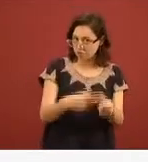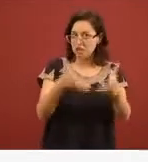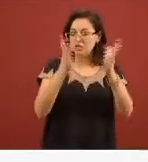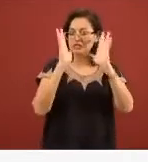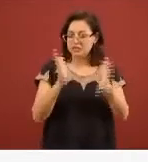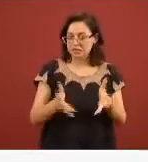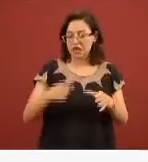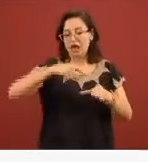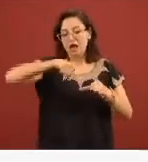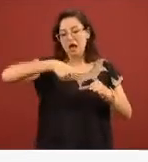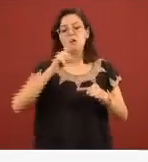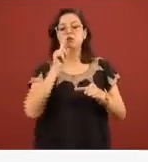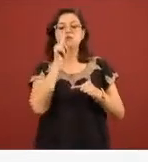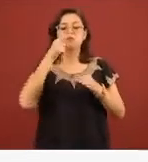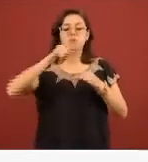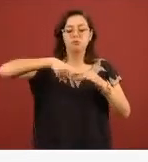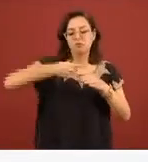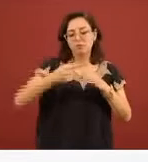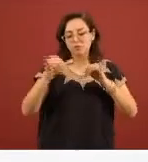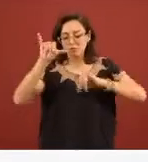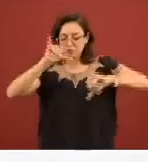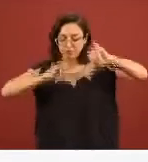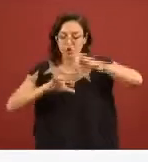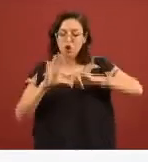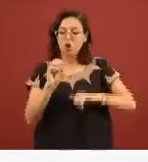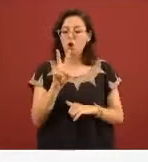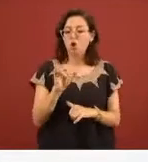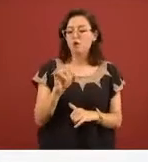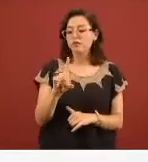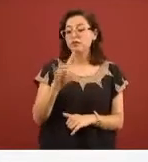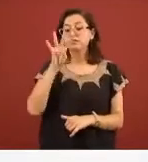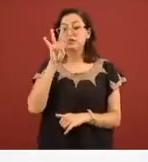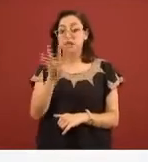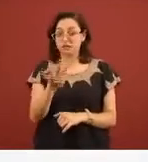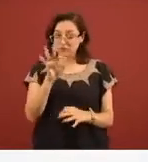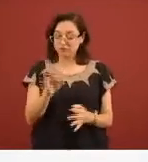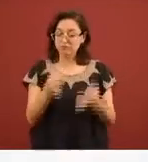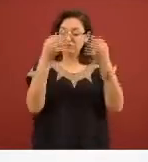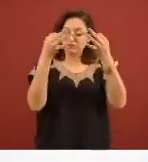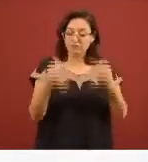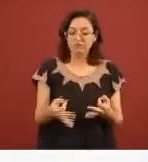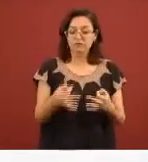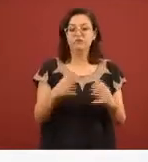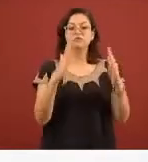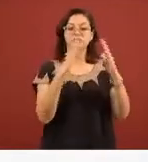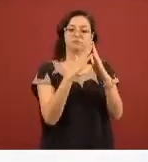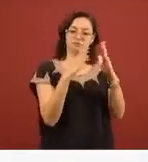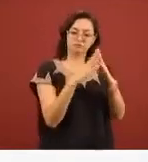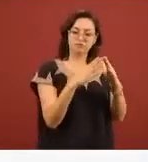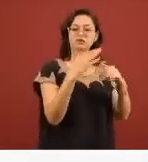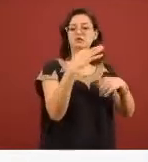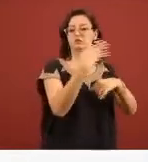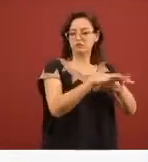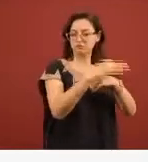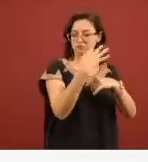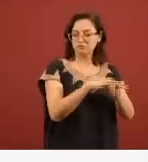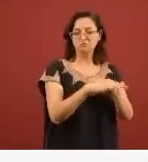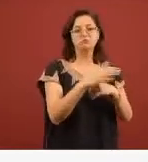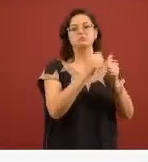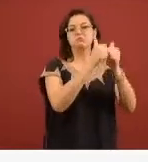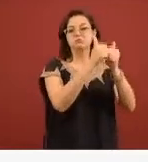con prueba de laboratorio de COVID-19. Más allá de la alta carga de ambulatorios, que siempre sigue